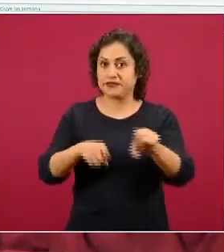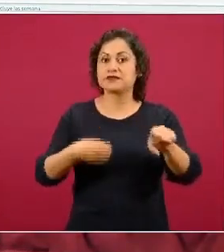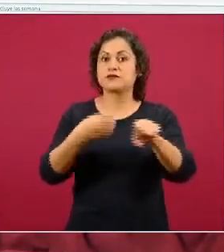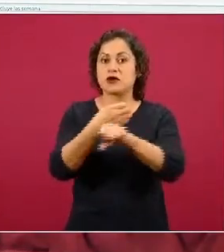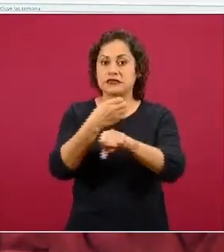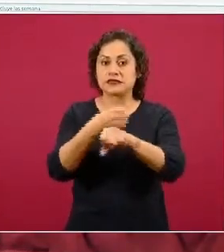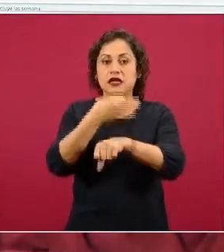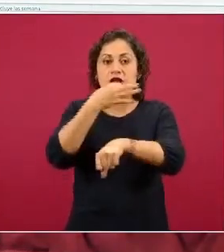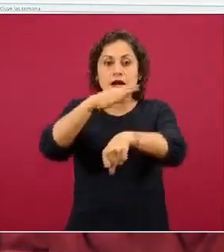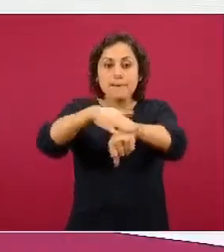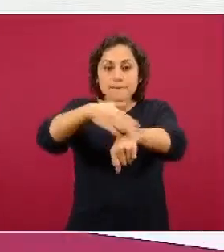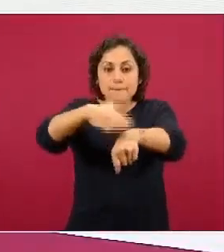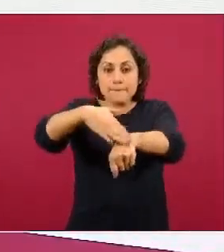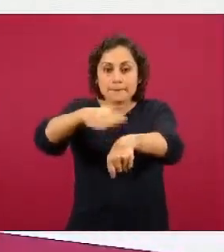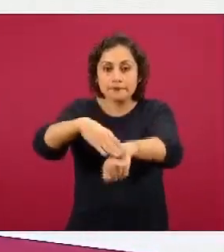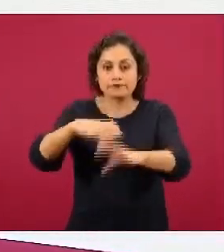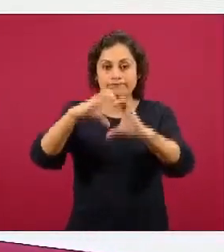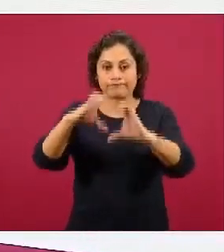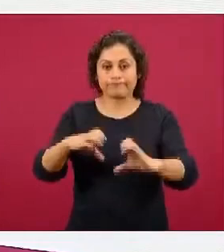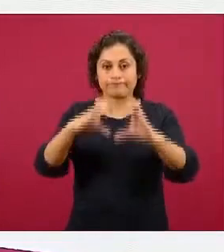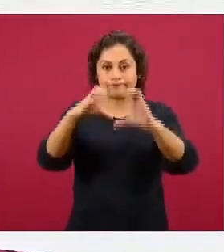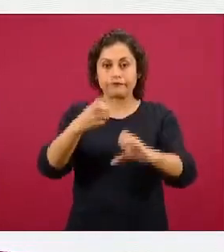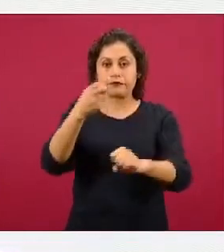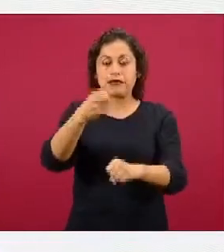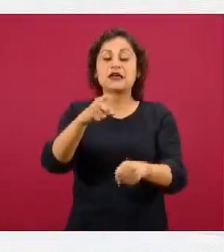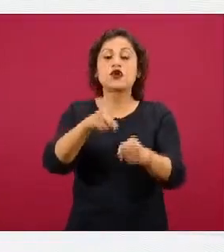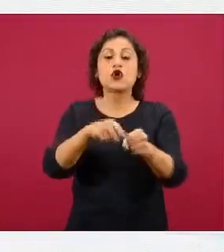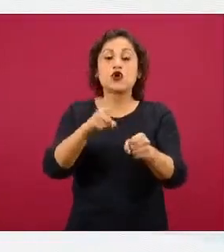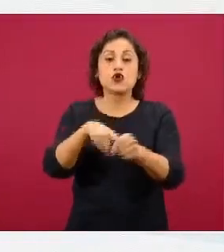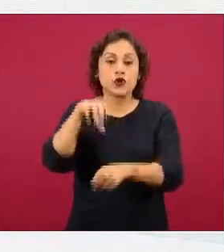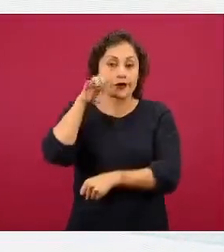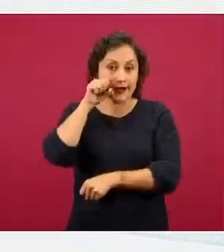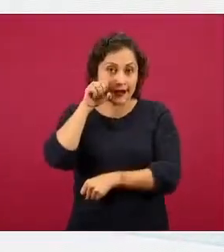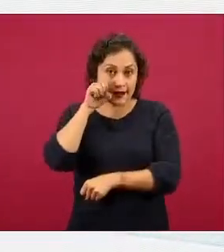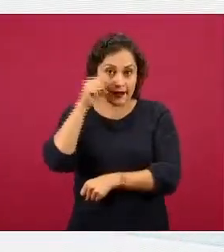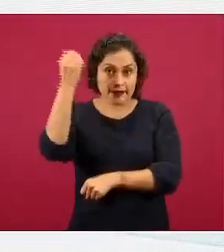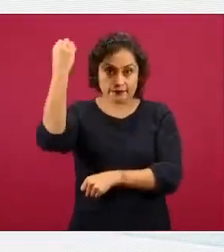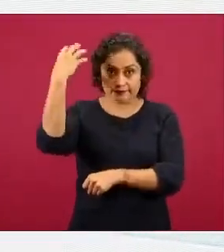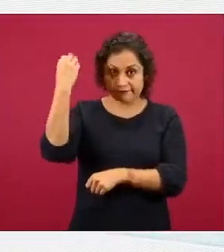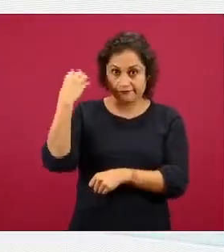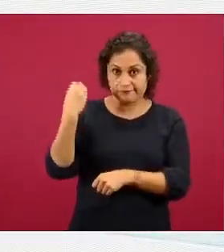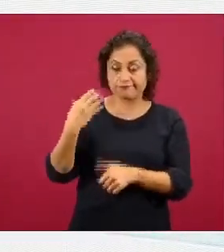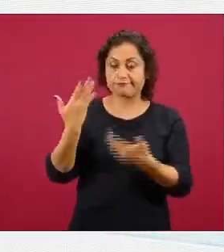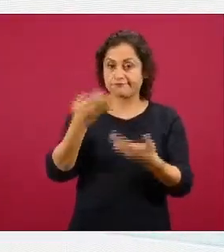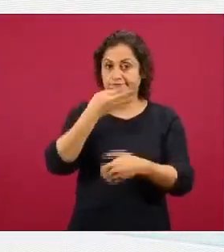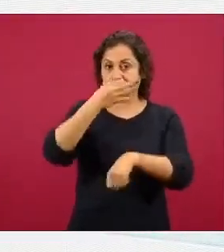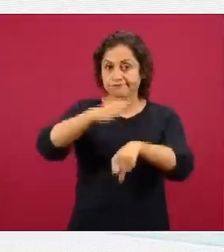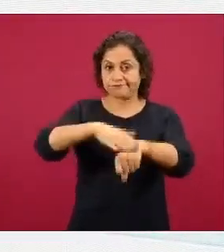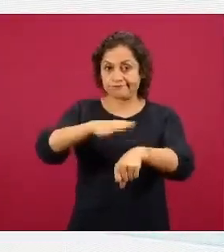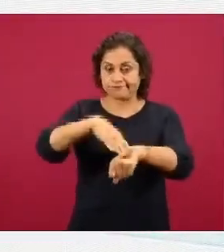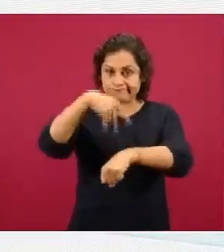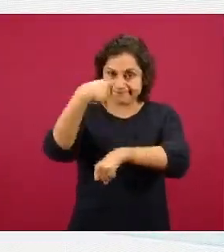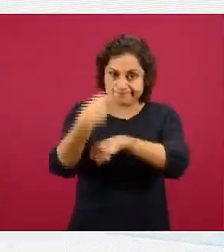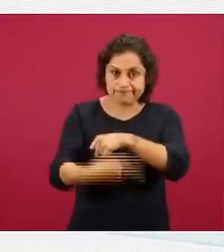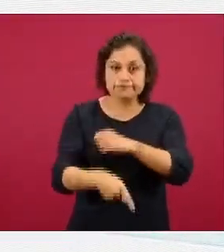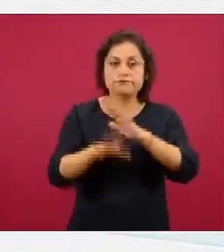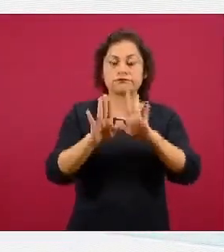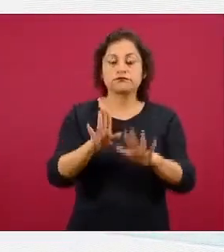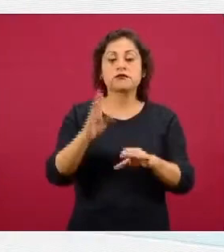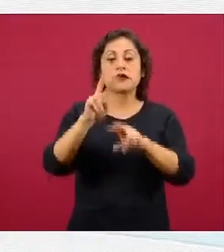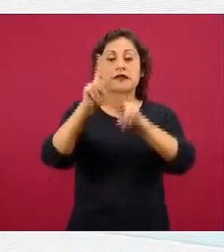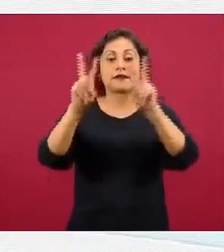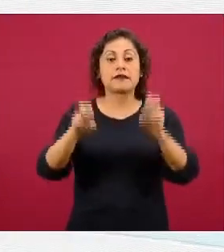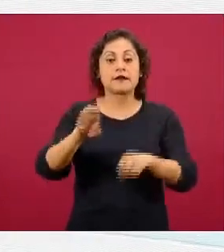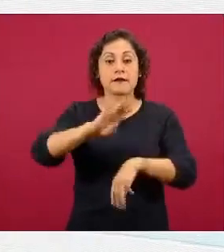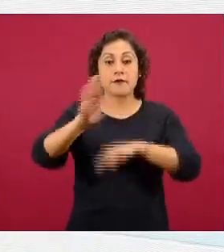en alerta, de estos estados en color naranja que están en alerta. Tenemos que también con los datos de mortalidad por exceso